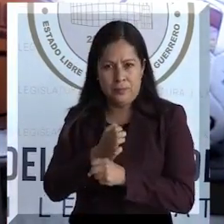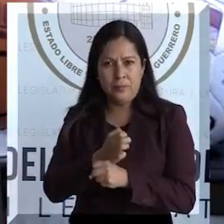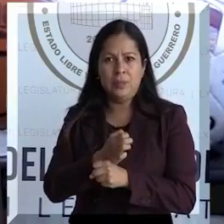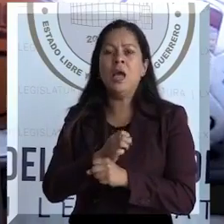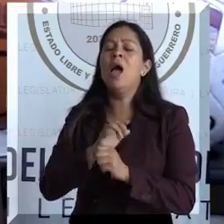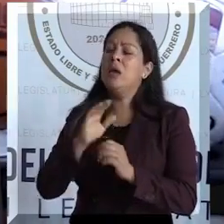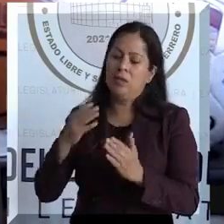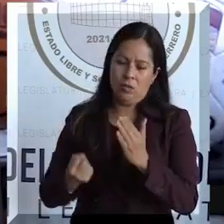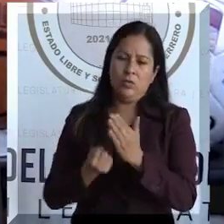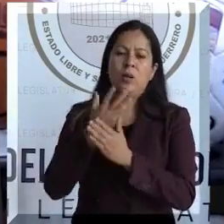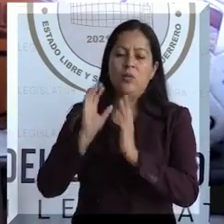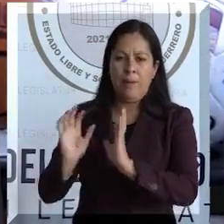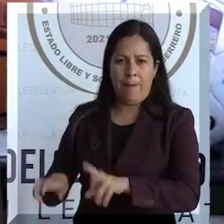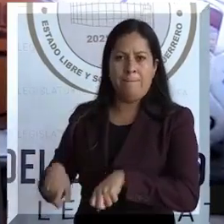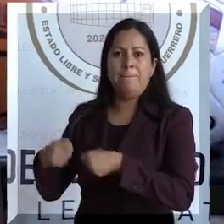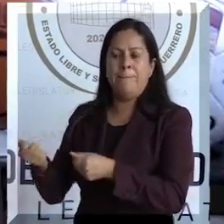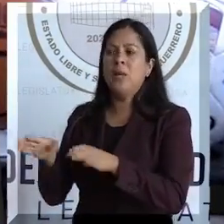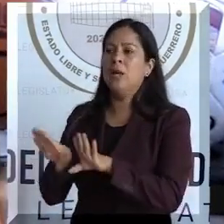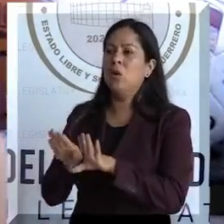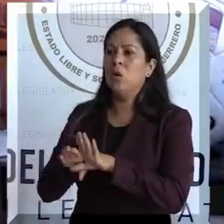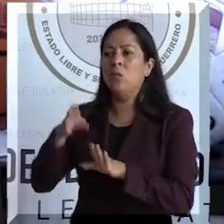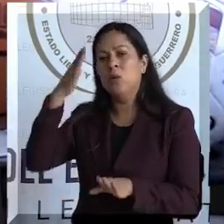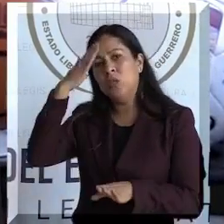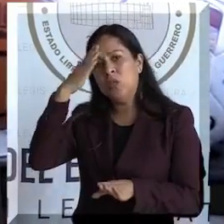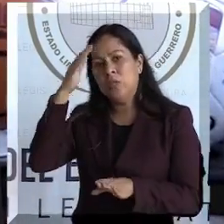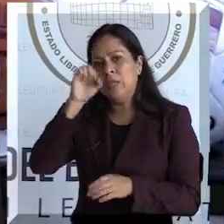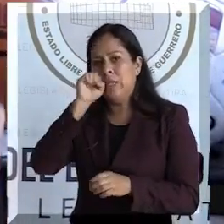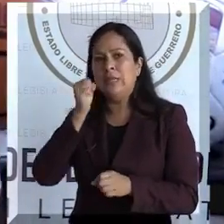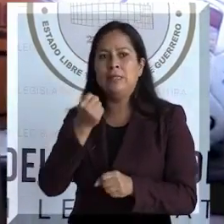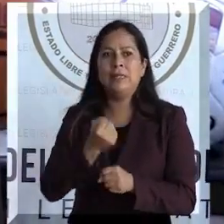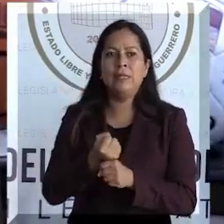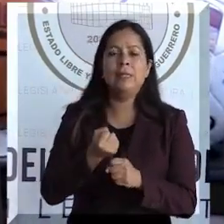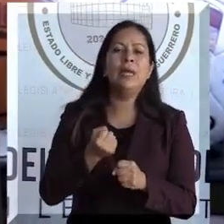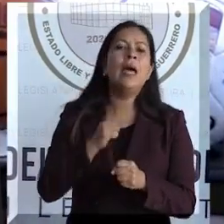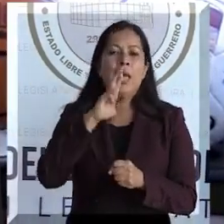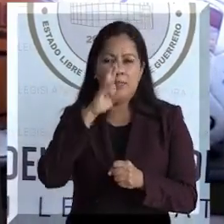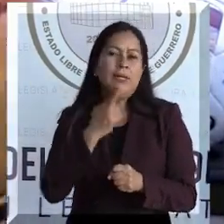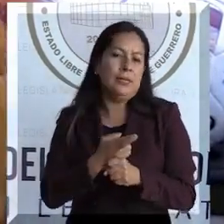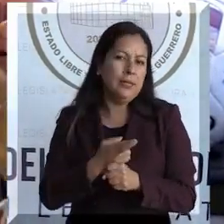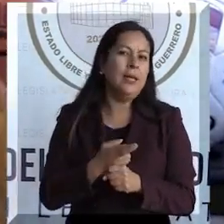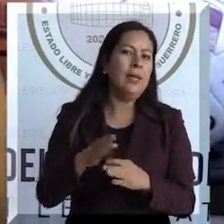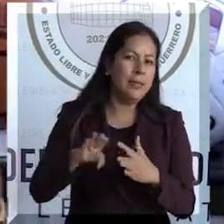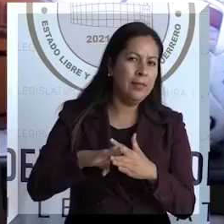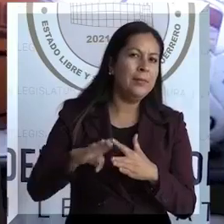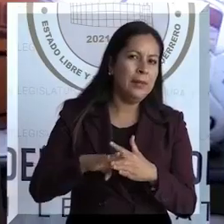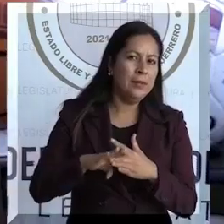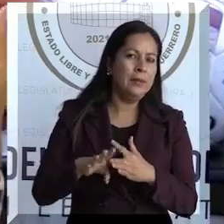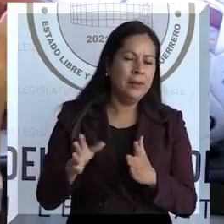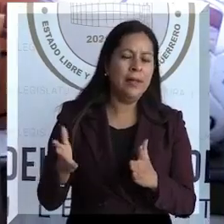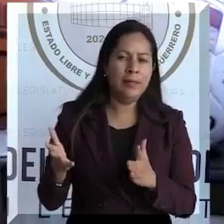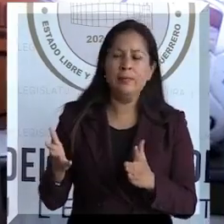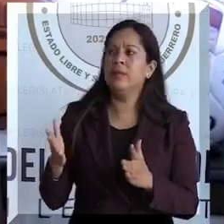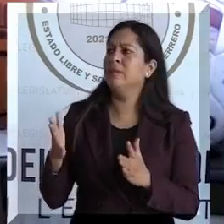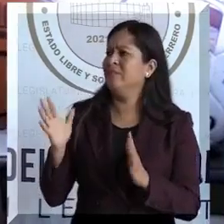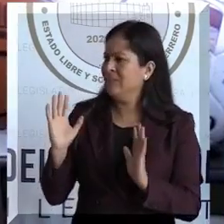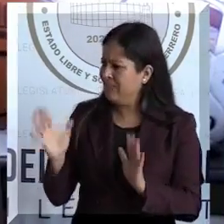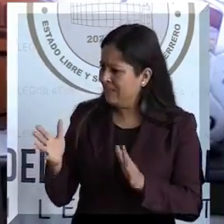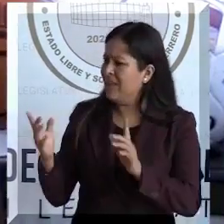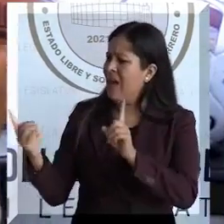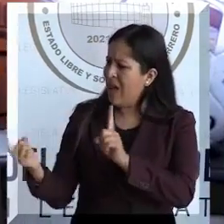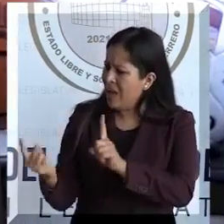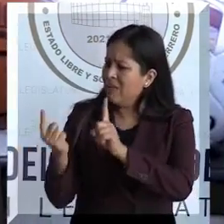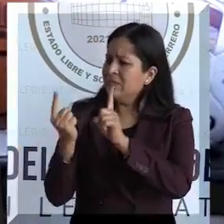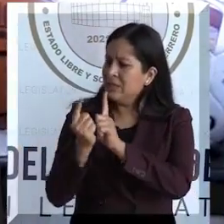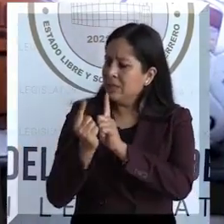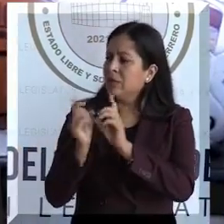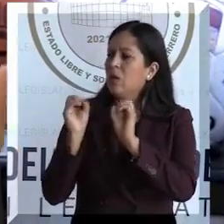Hay una nueva designación ahora como titular de la Secretaría de Migrantes. ¿Han existido, digamos, acercamientos, o en